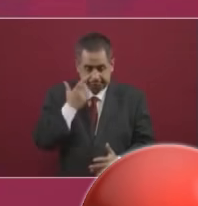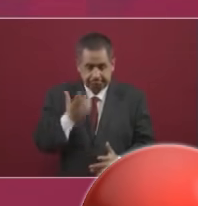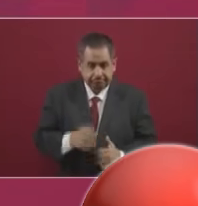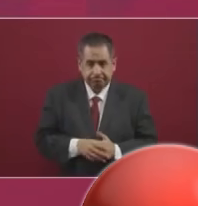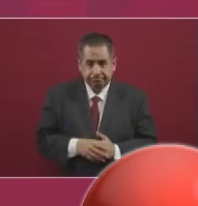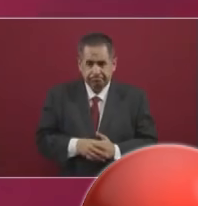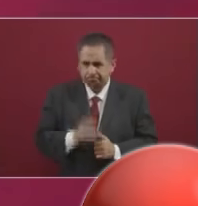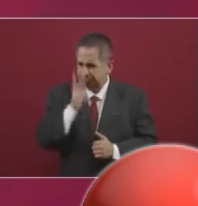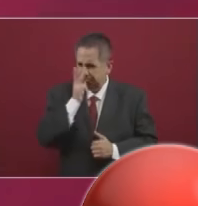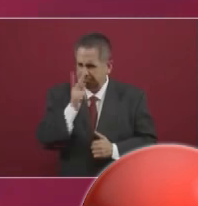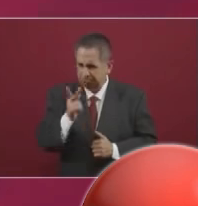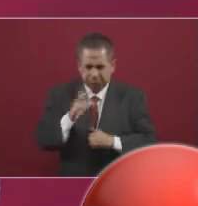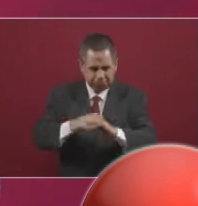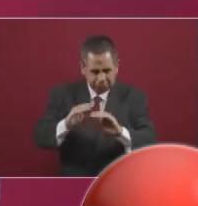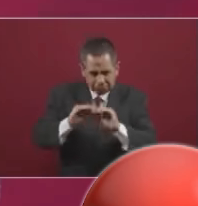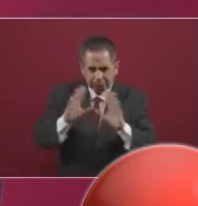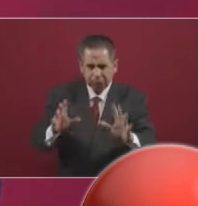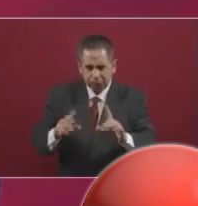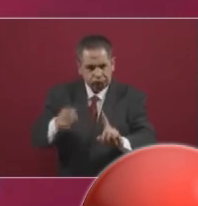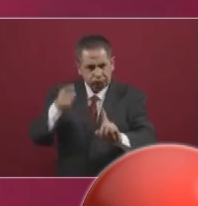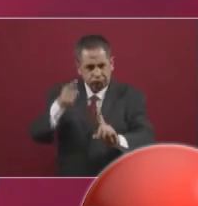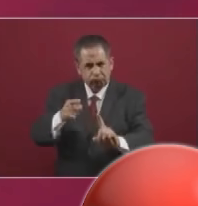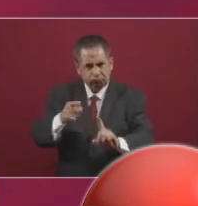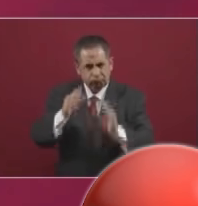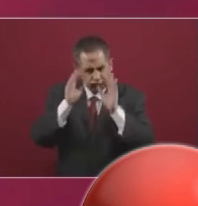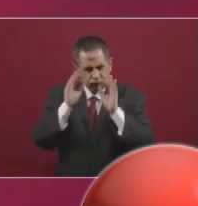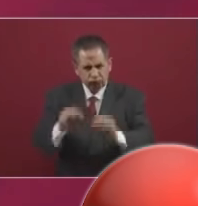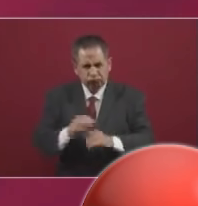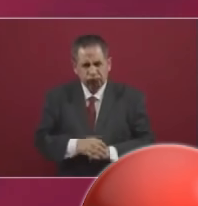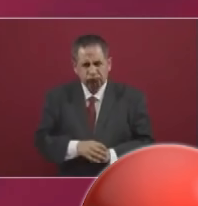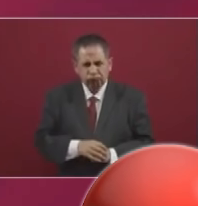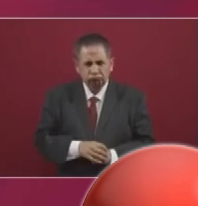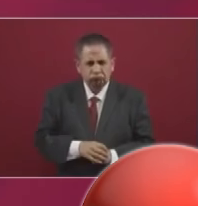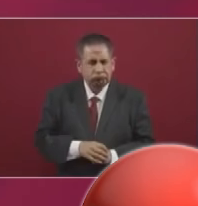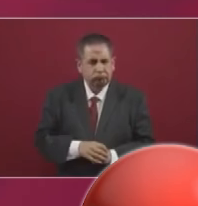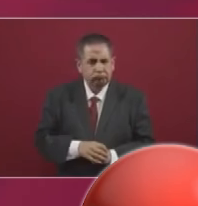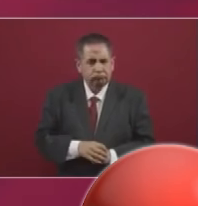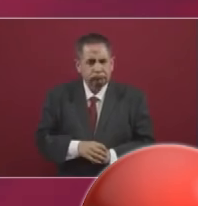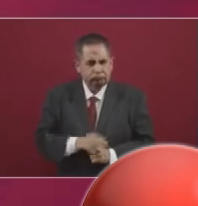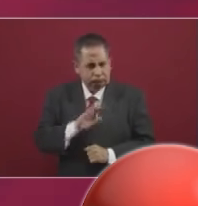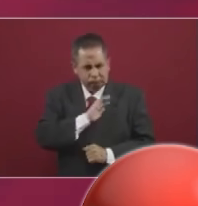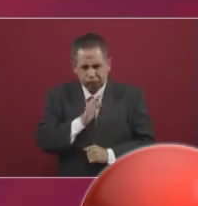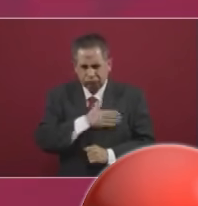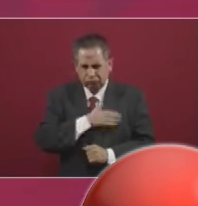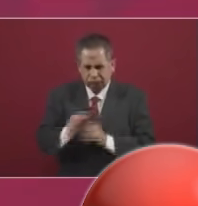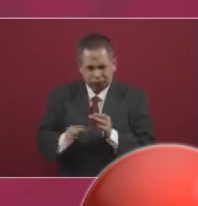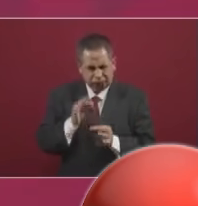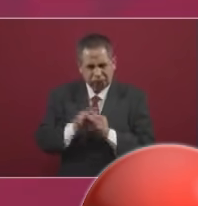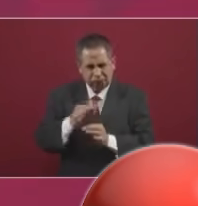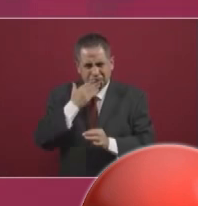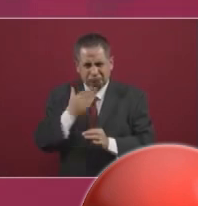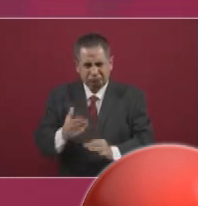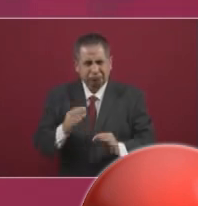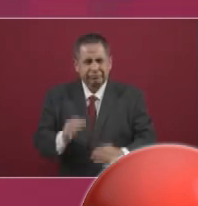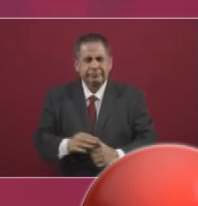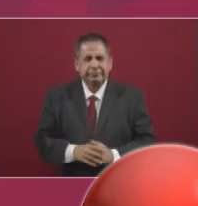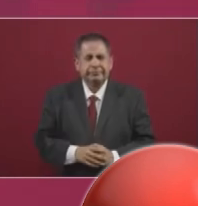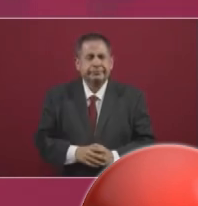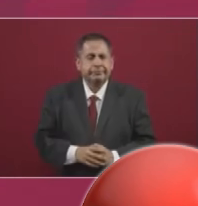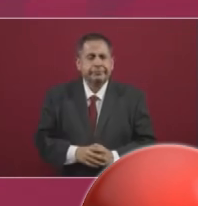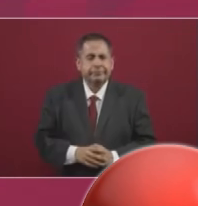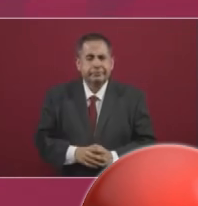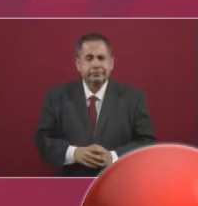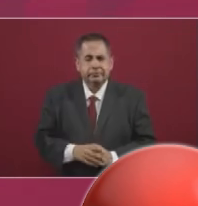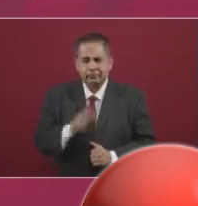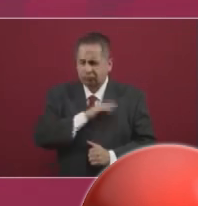pues hablar con claridad, con buen castellano. con